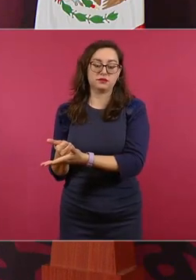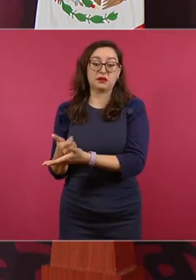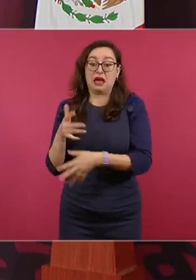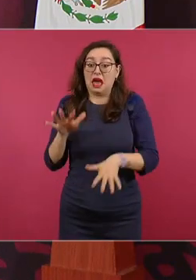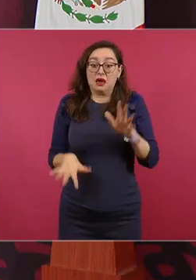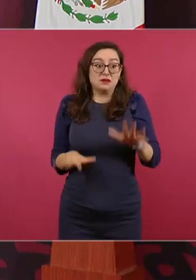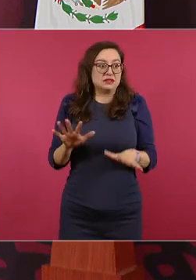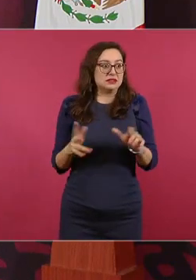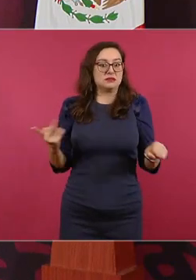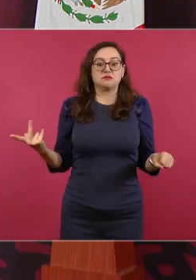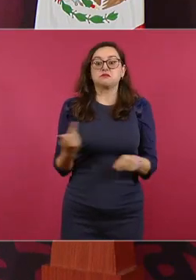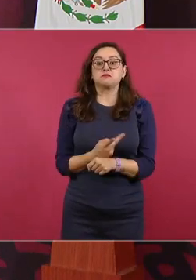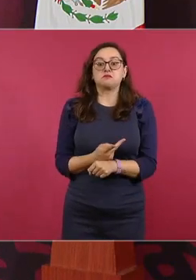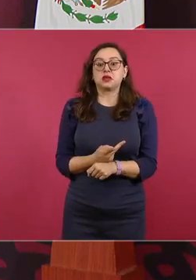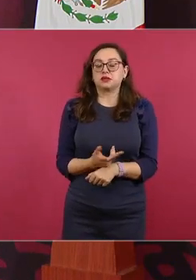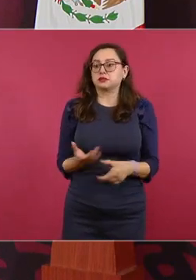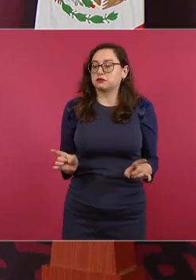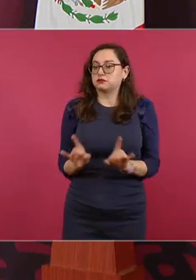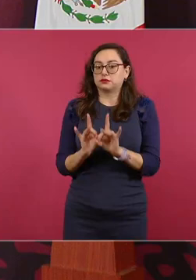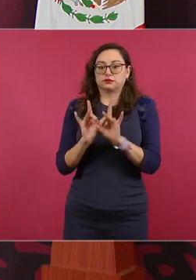llegan 3,000,